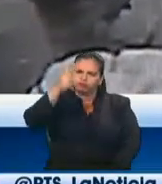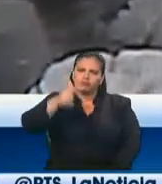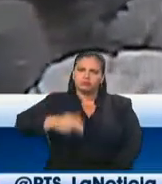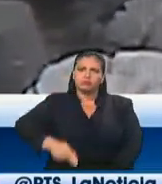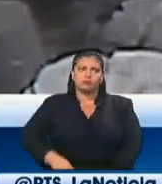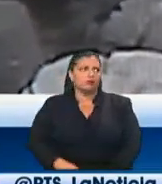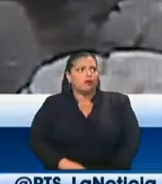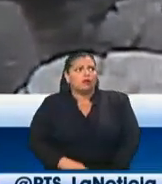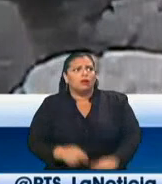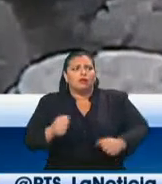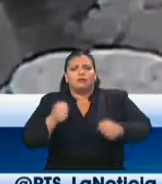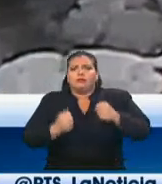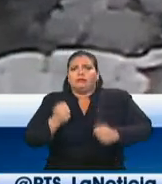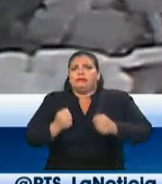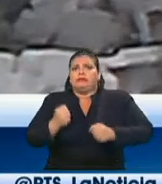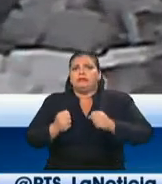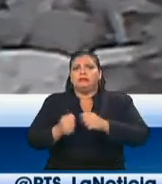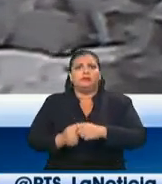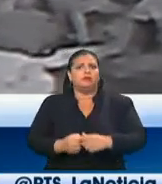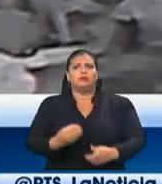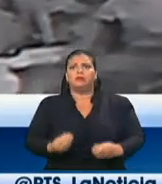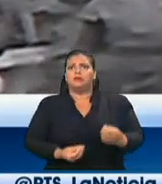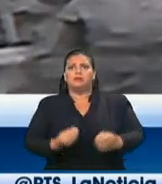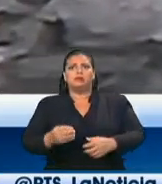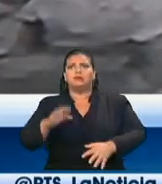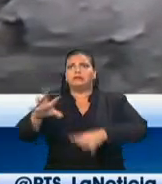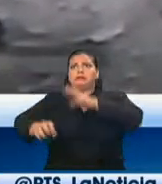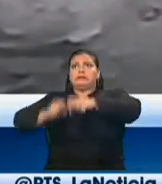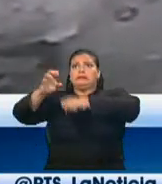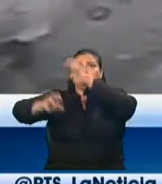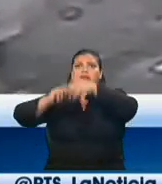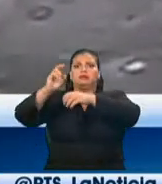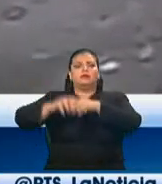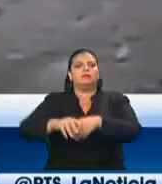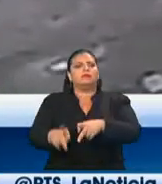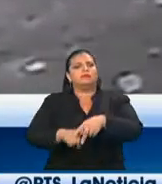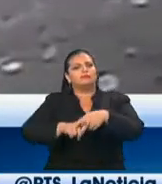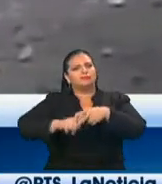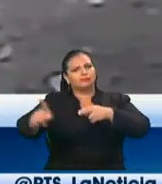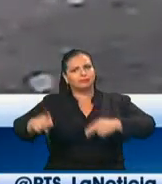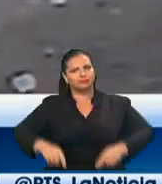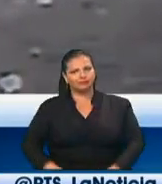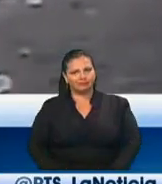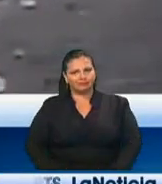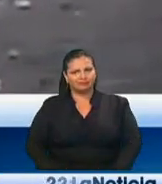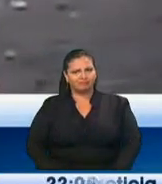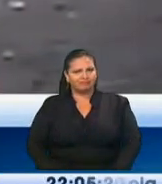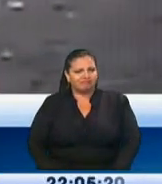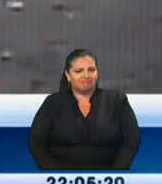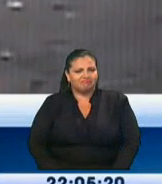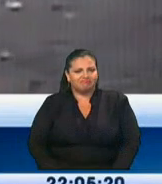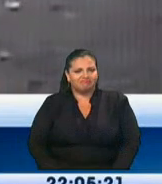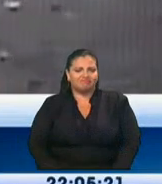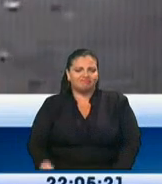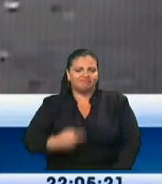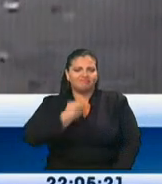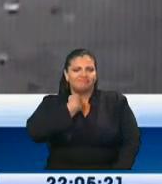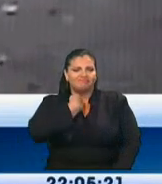misma audacia tuvo que salir, y sin nada. Pero me sorprende porque son, vuelvo y repito, fierros insignificantes